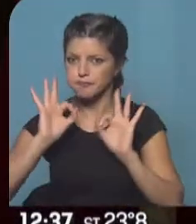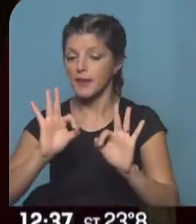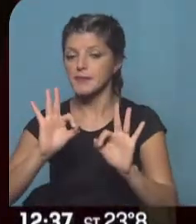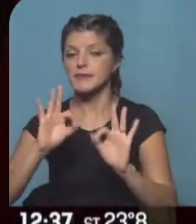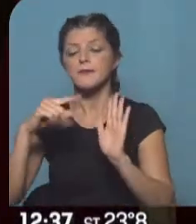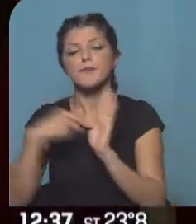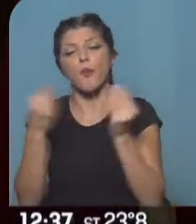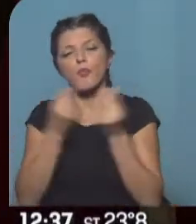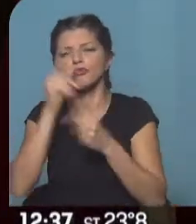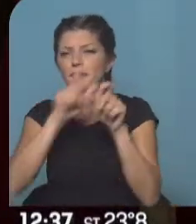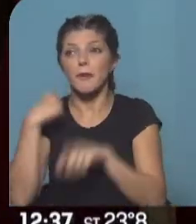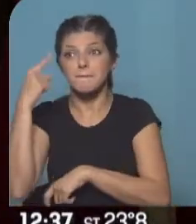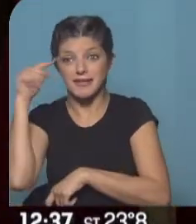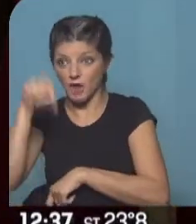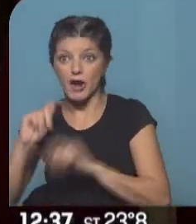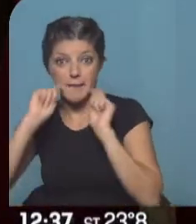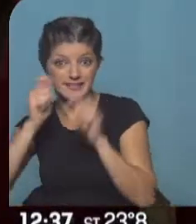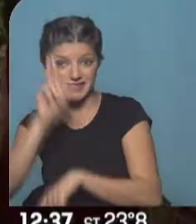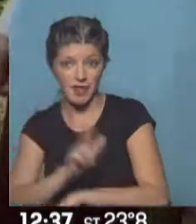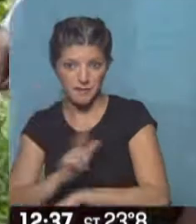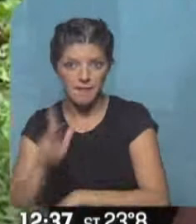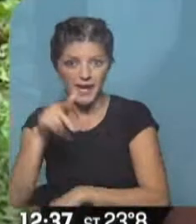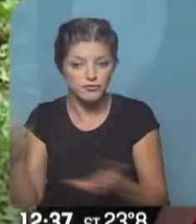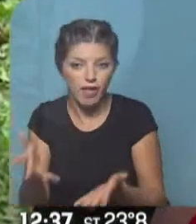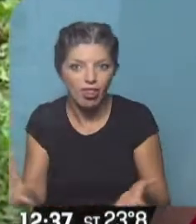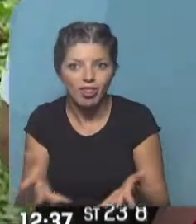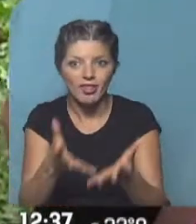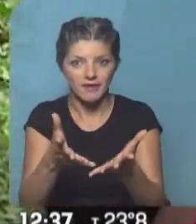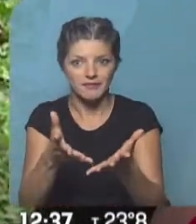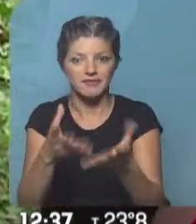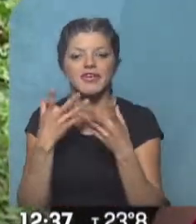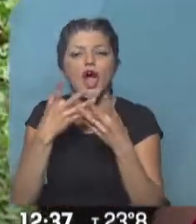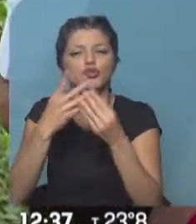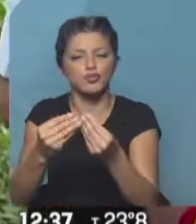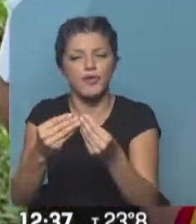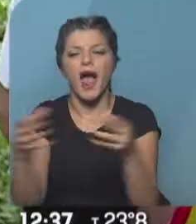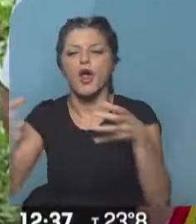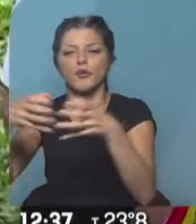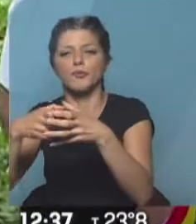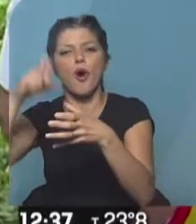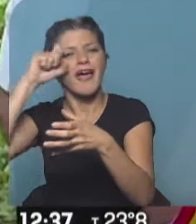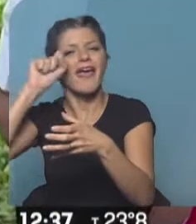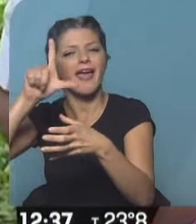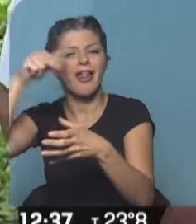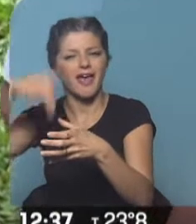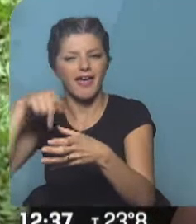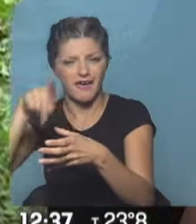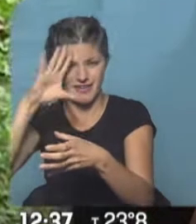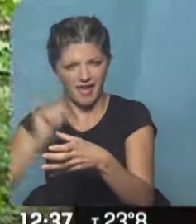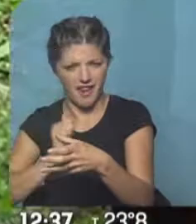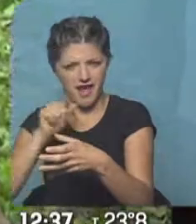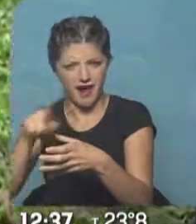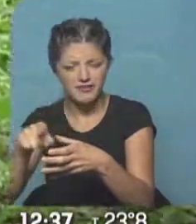que la presencia de Jorge Bergoglio propicie el acuerdo todavía pendiente con el Ejército de Liberación Nacional,